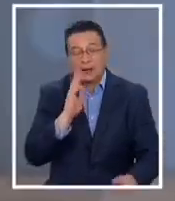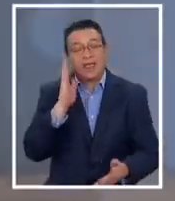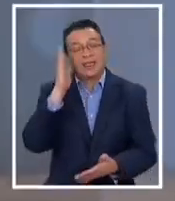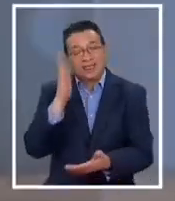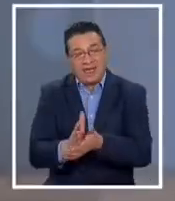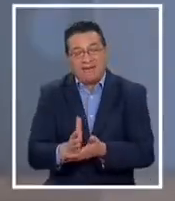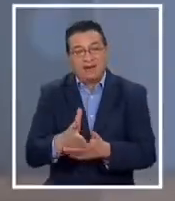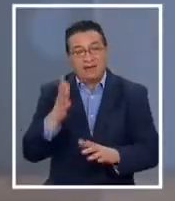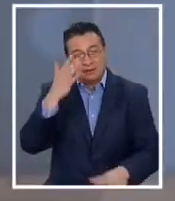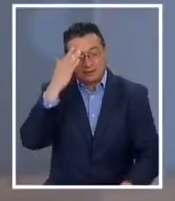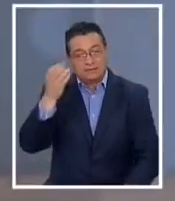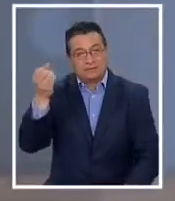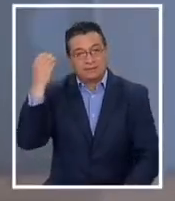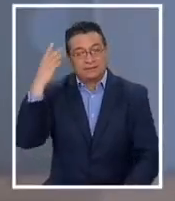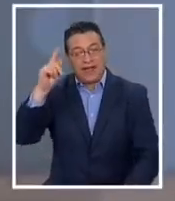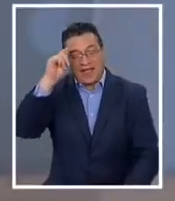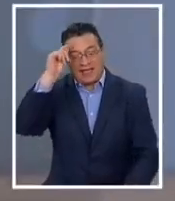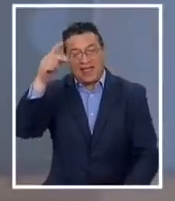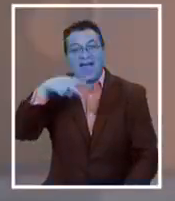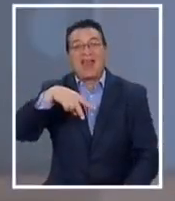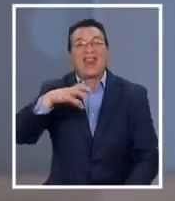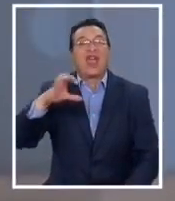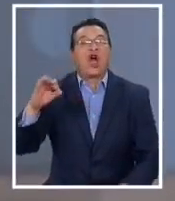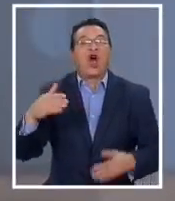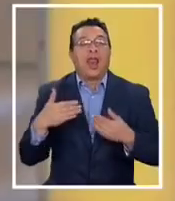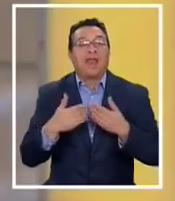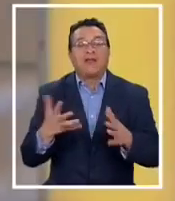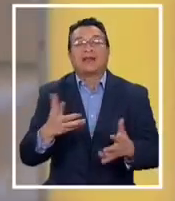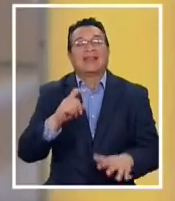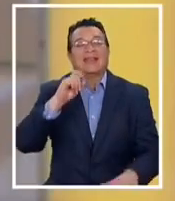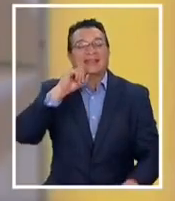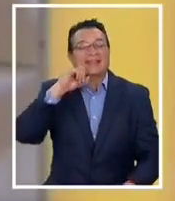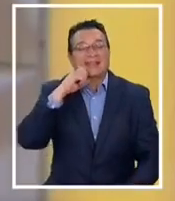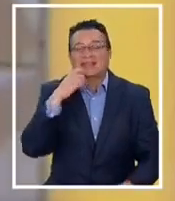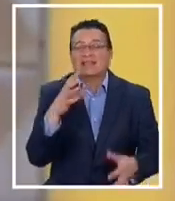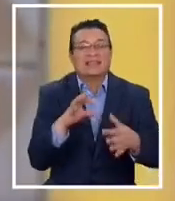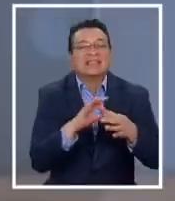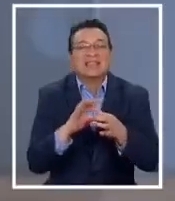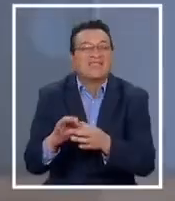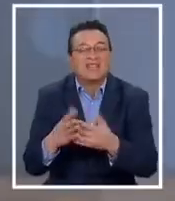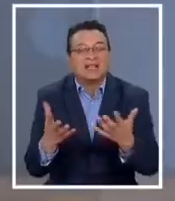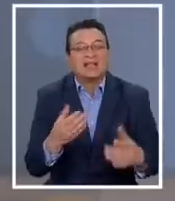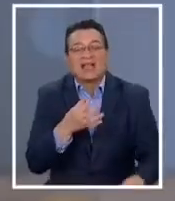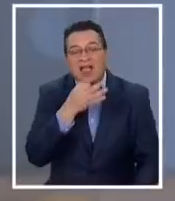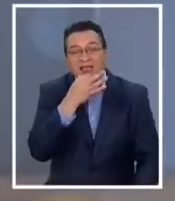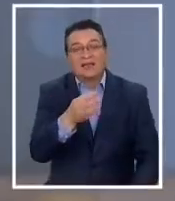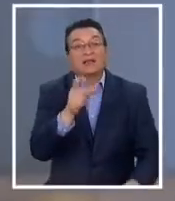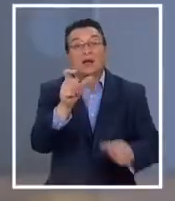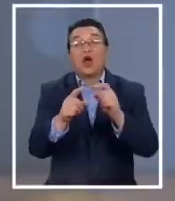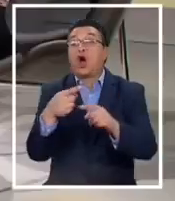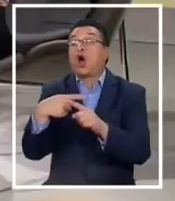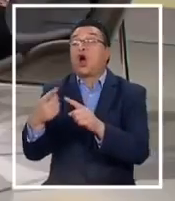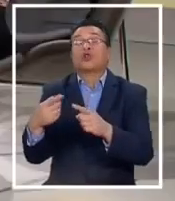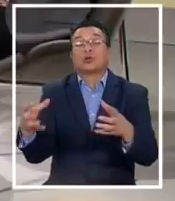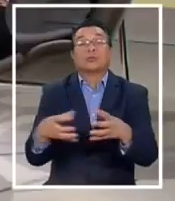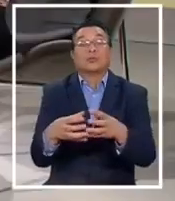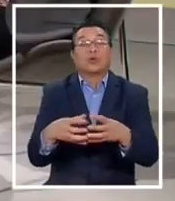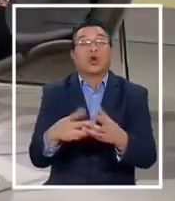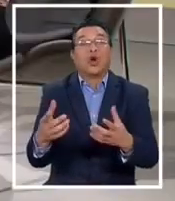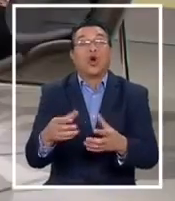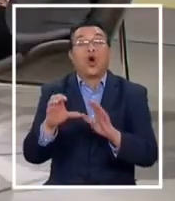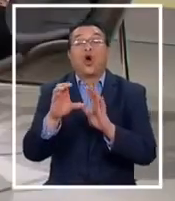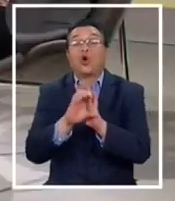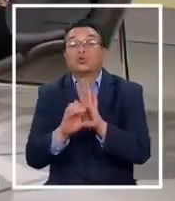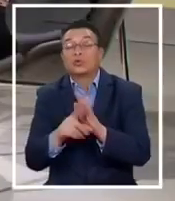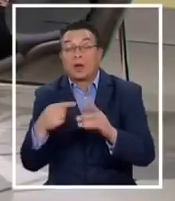que dejar atrás las ideas neoliberales por su significación concreto que les venía usted nosotros porque yo la unidad constituyente